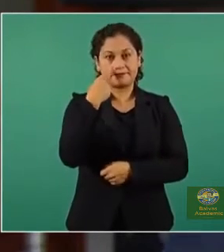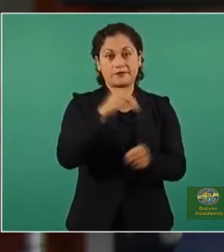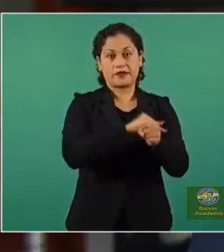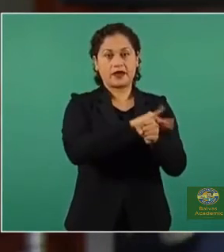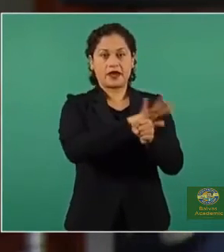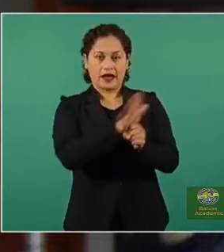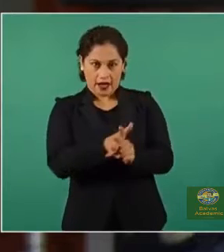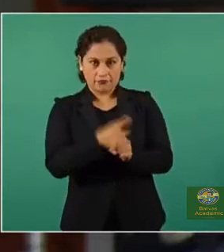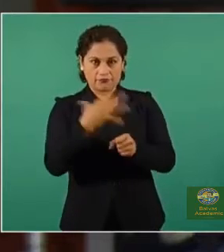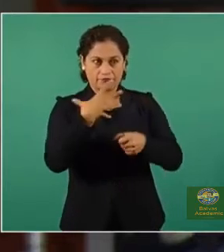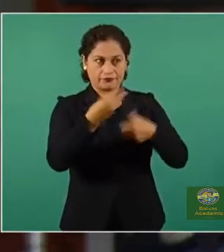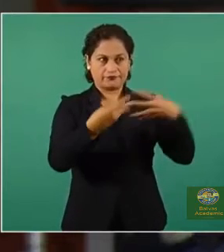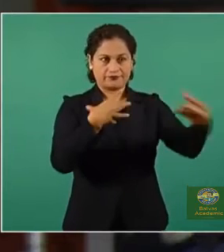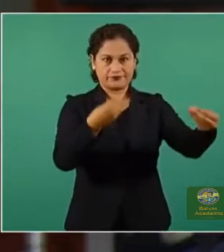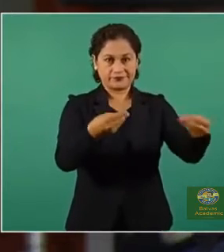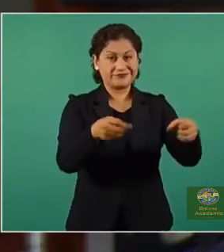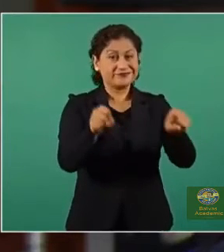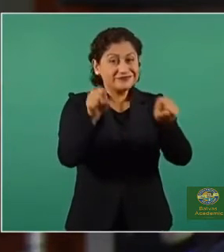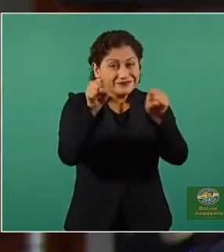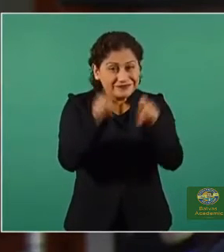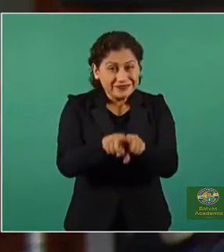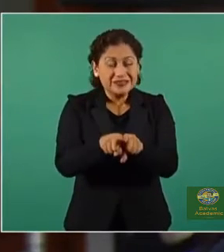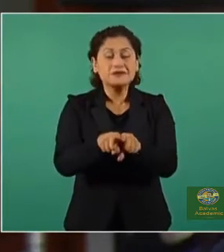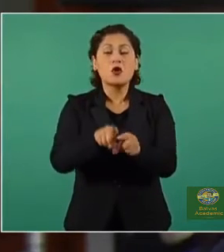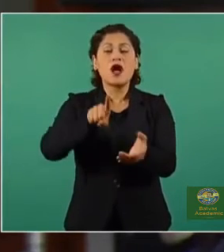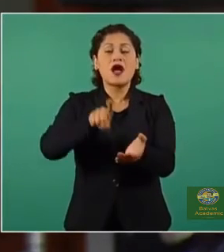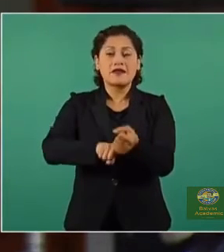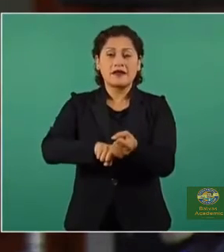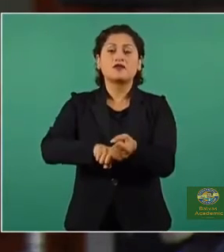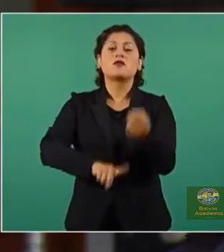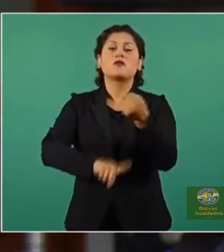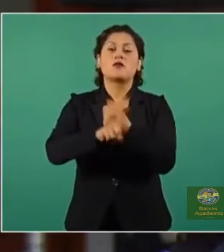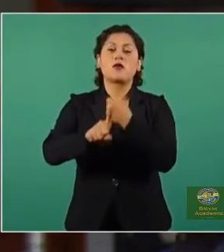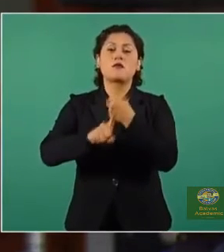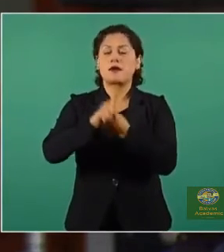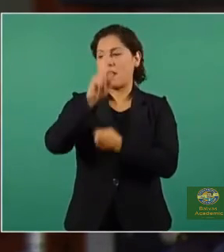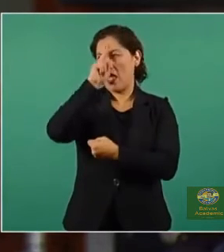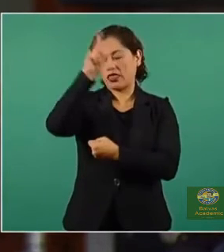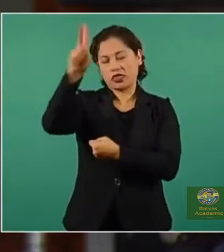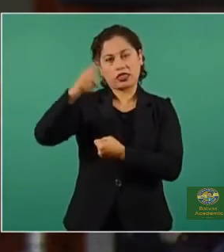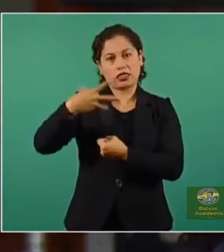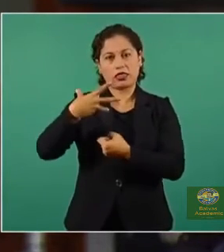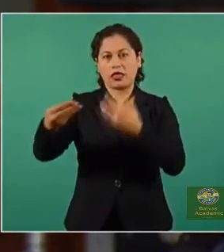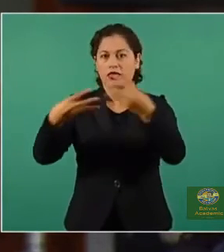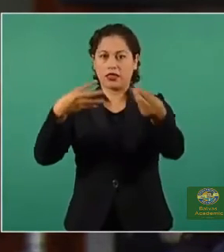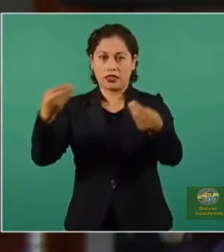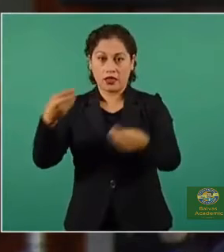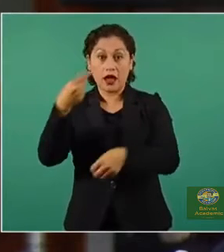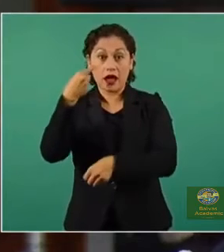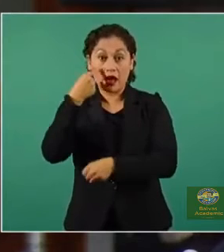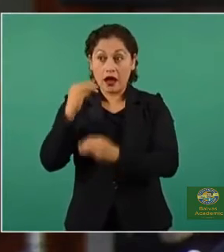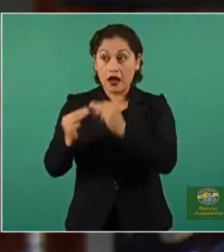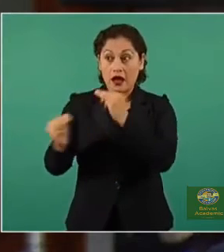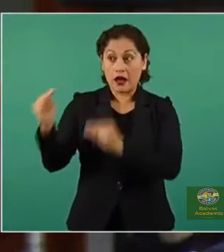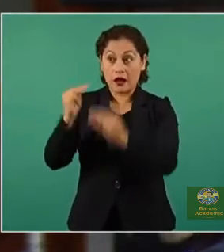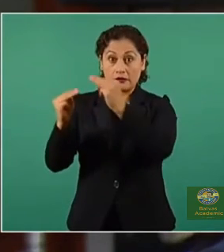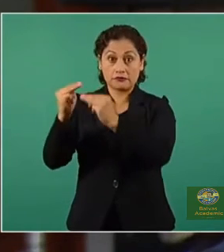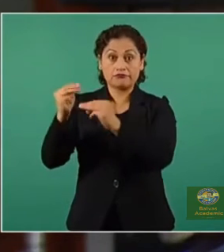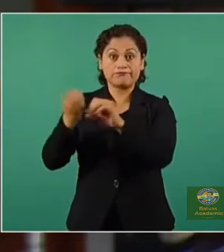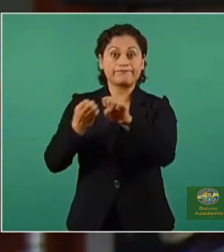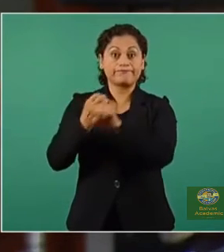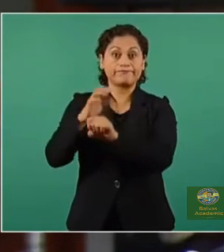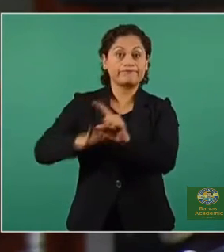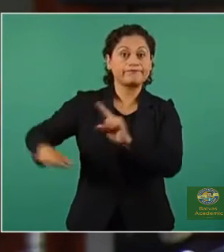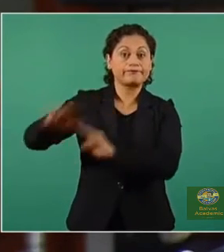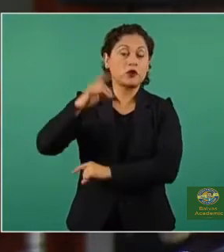la epidemia de la violencia. Y en lugares del país como la Sierra de Guerrero, los niños y niñas no tienen la posibilidad de asistir a